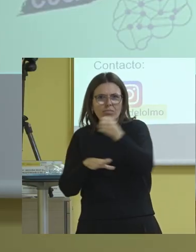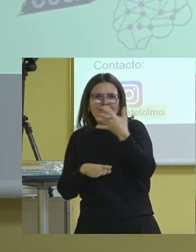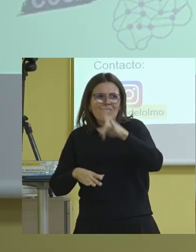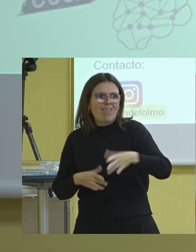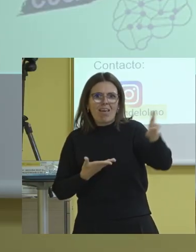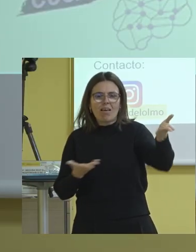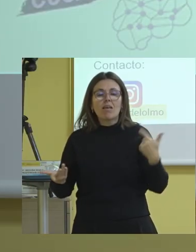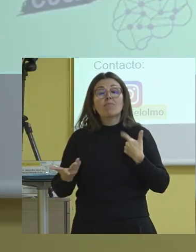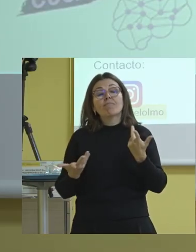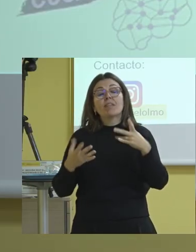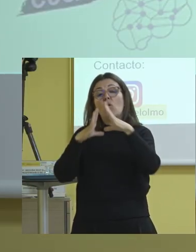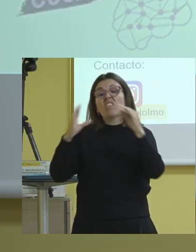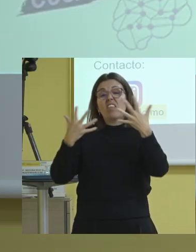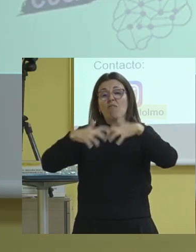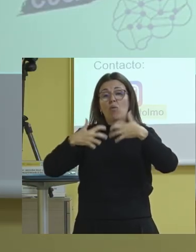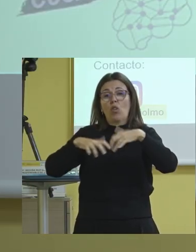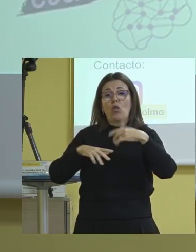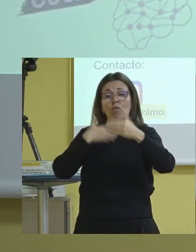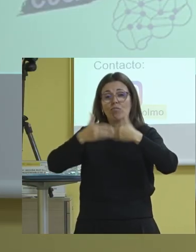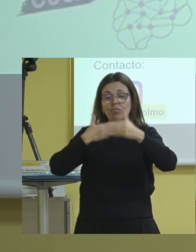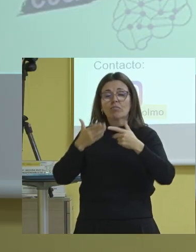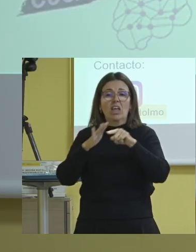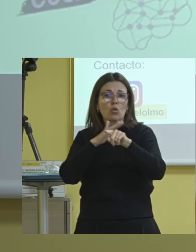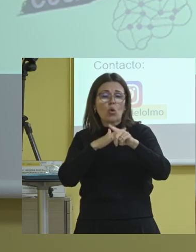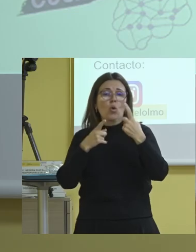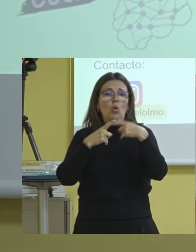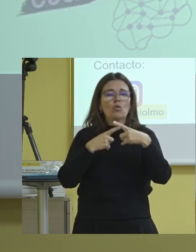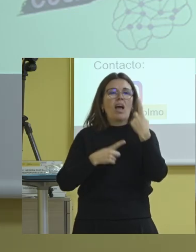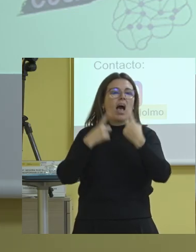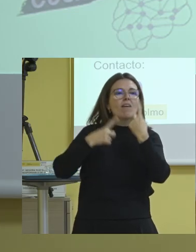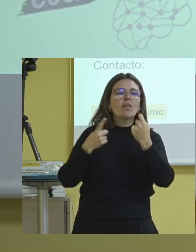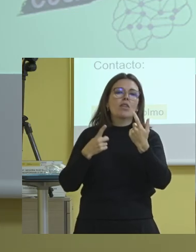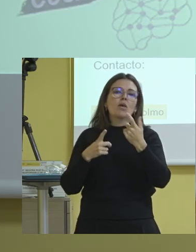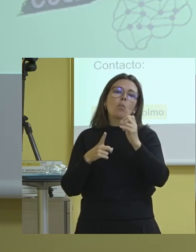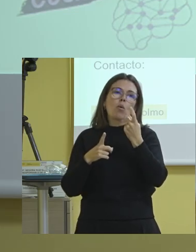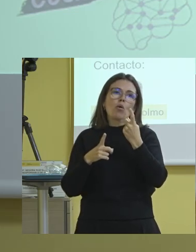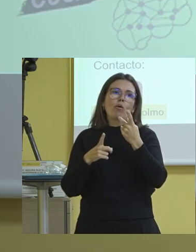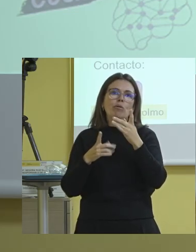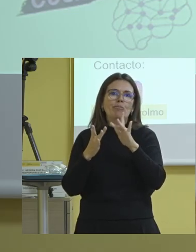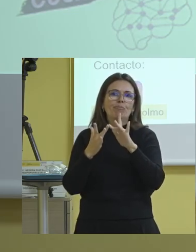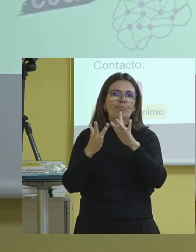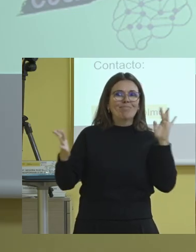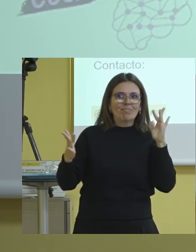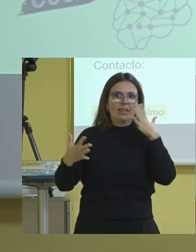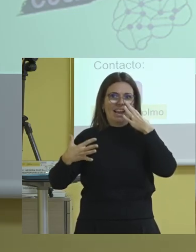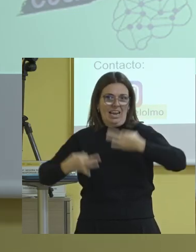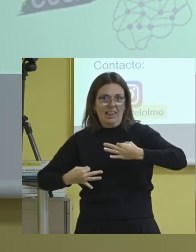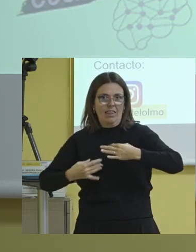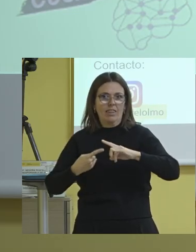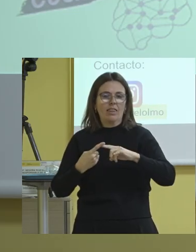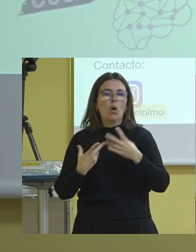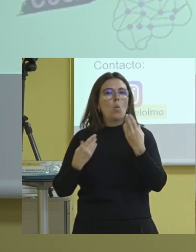muchas veces es que la forma de funcionar de las universidades, y no puedo ser muy crítico, a veces está un poquito alejada del mundo real, ¿vale? Hay